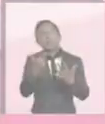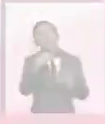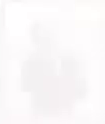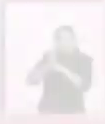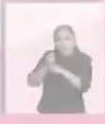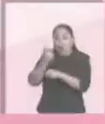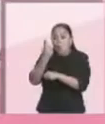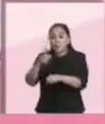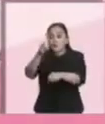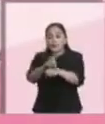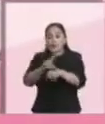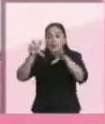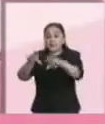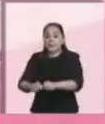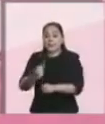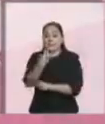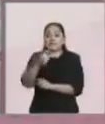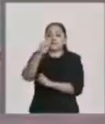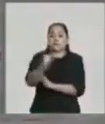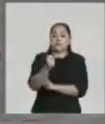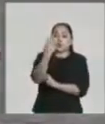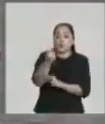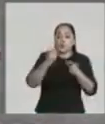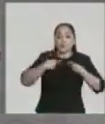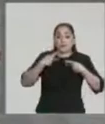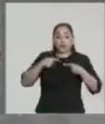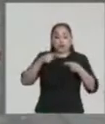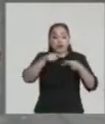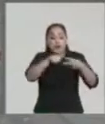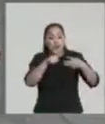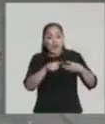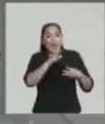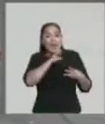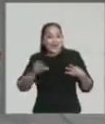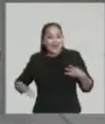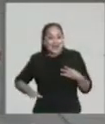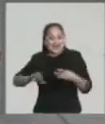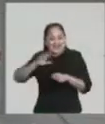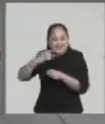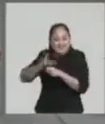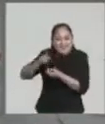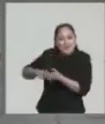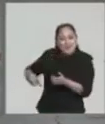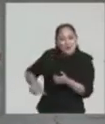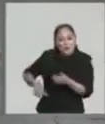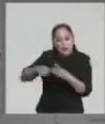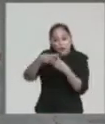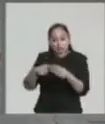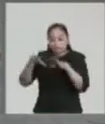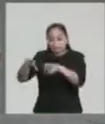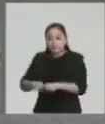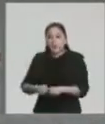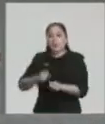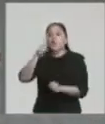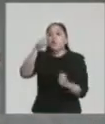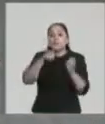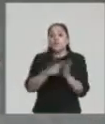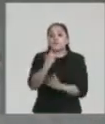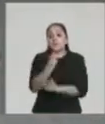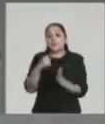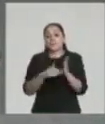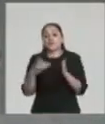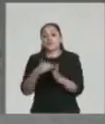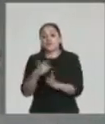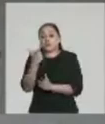Gracias, candidato. 169. Lo que sí fue histórico, hasta quizá épico, fue la declaración de Jaime Rodríguez Calderón, el